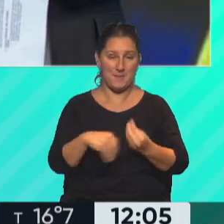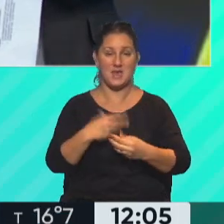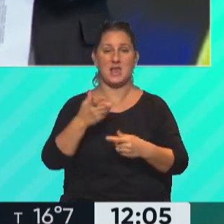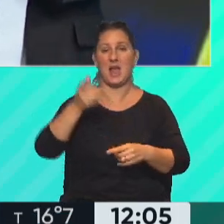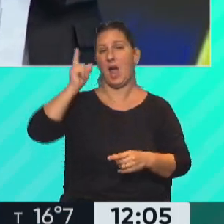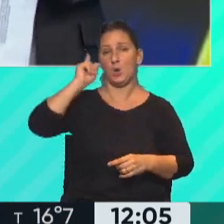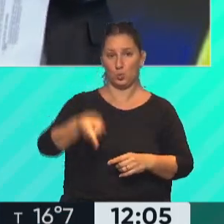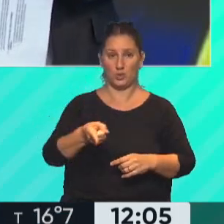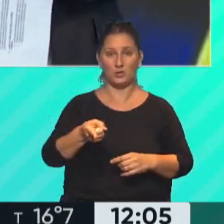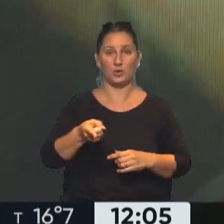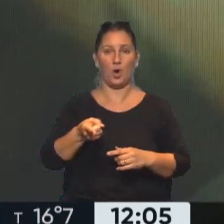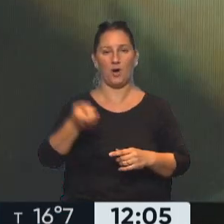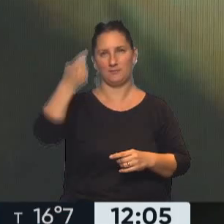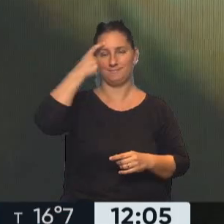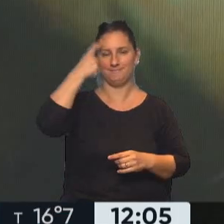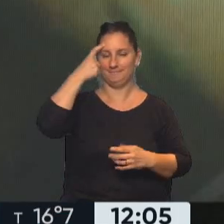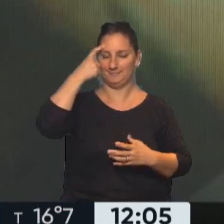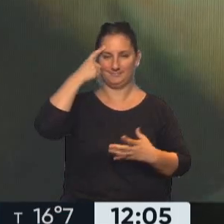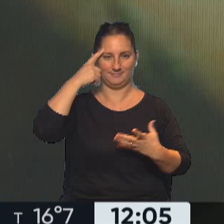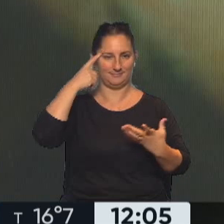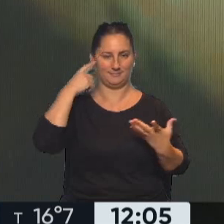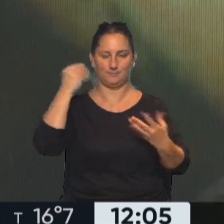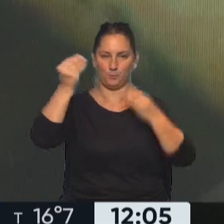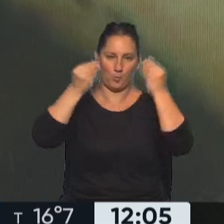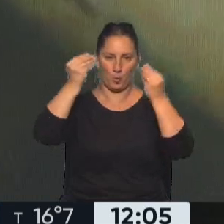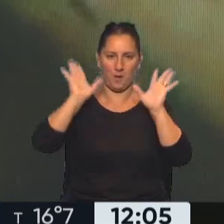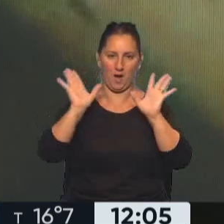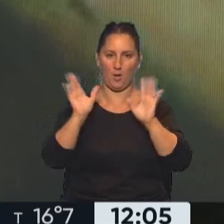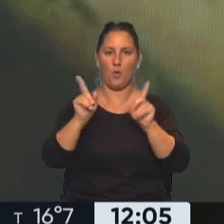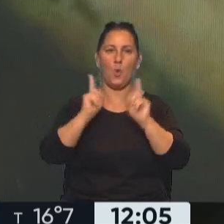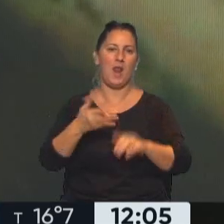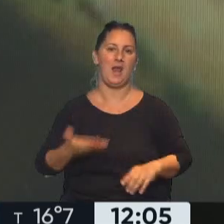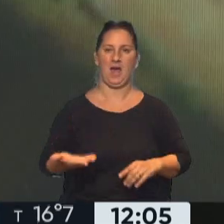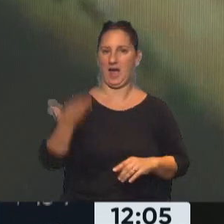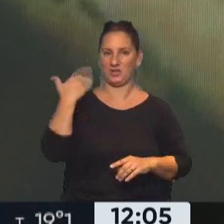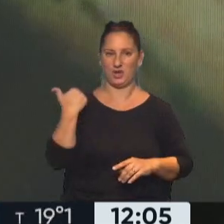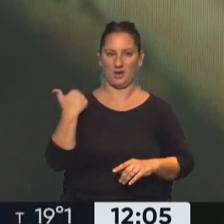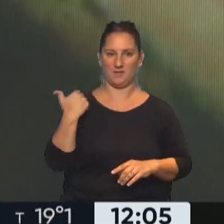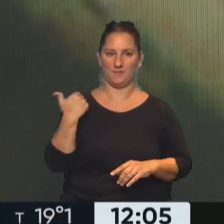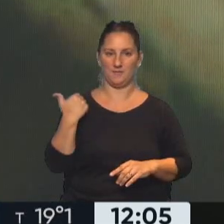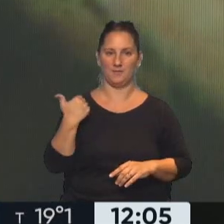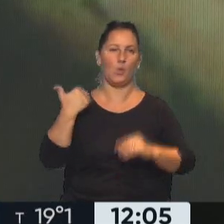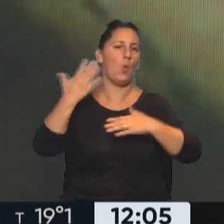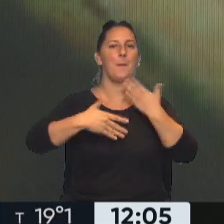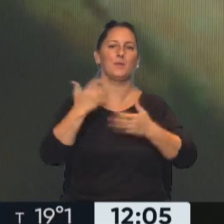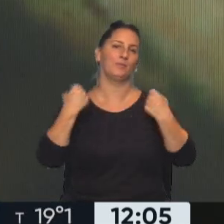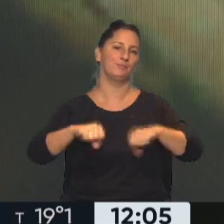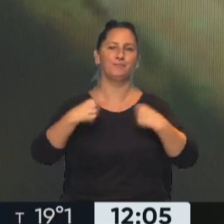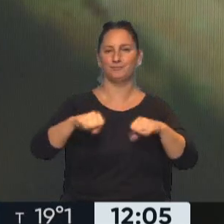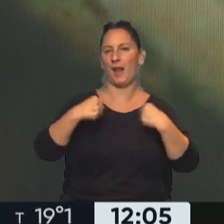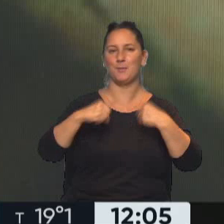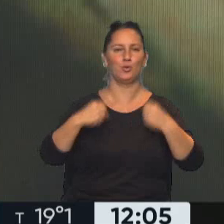acusación que tiene encima de un del día anterior cuando venía de jugar el partido